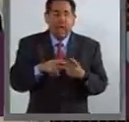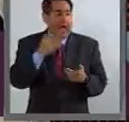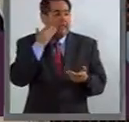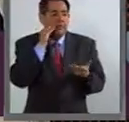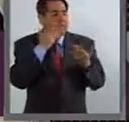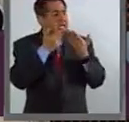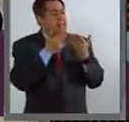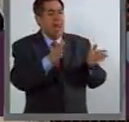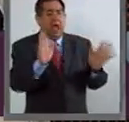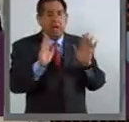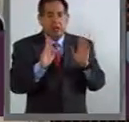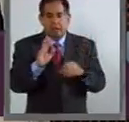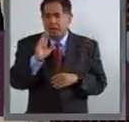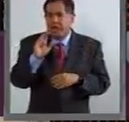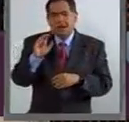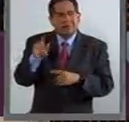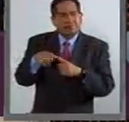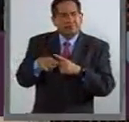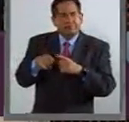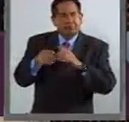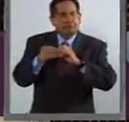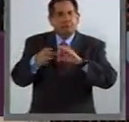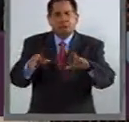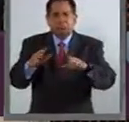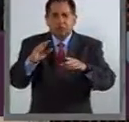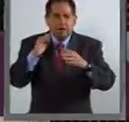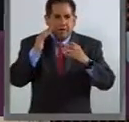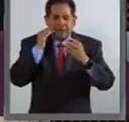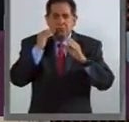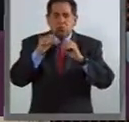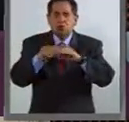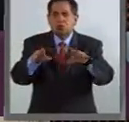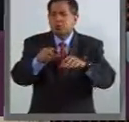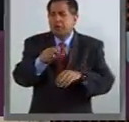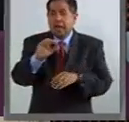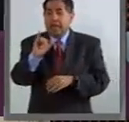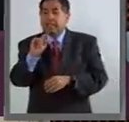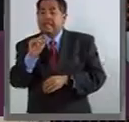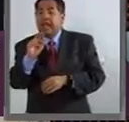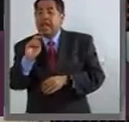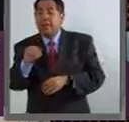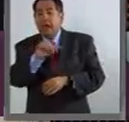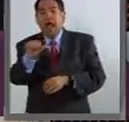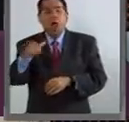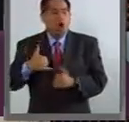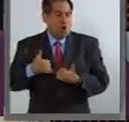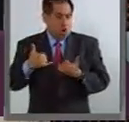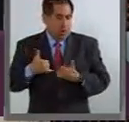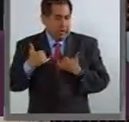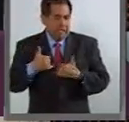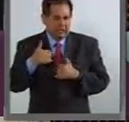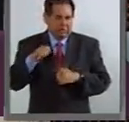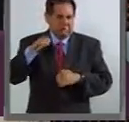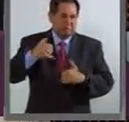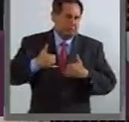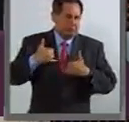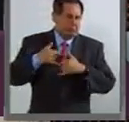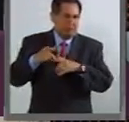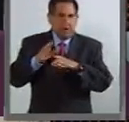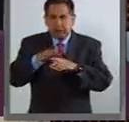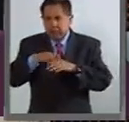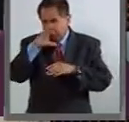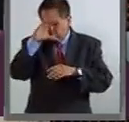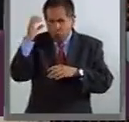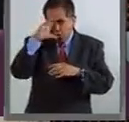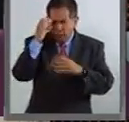general, Instagram está mucho más dirigida a jóvenes e incluso adolescentes, que son los que